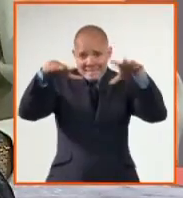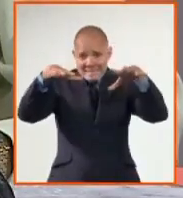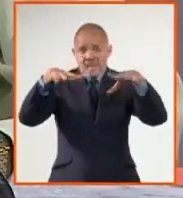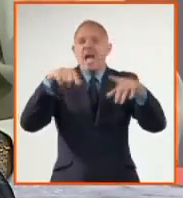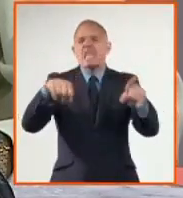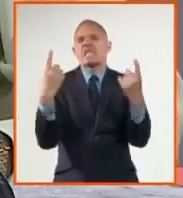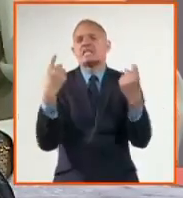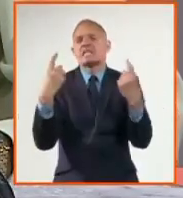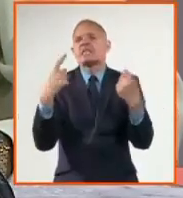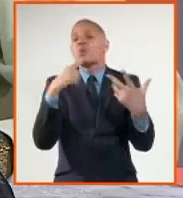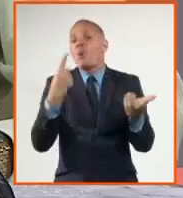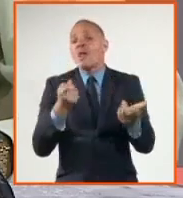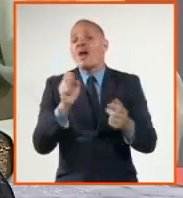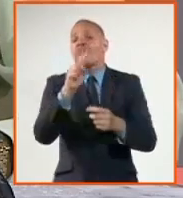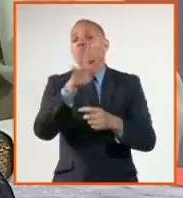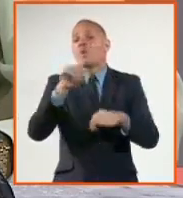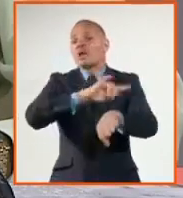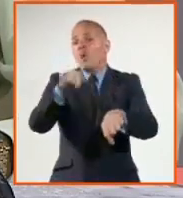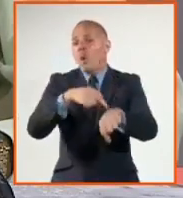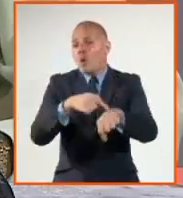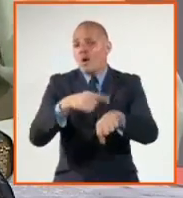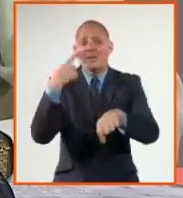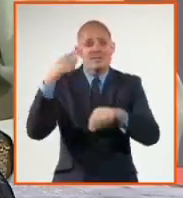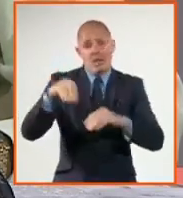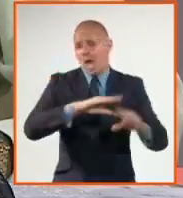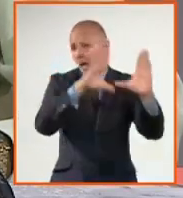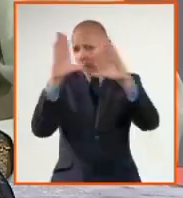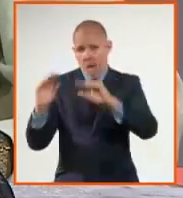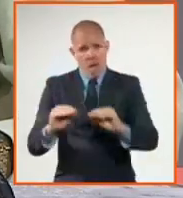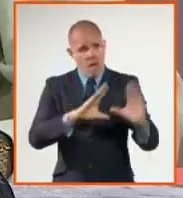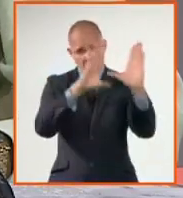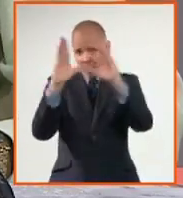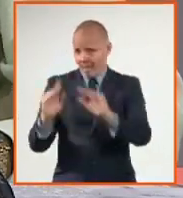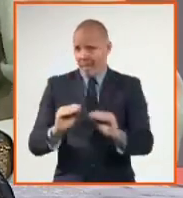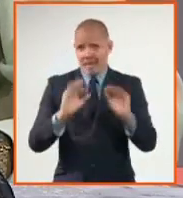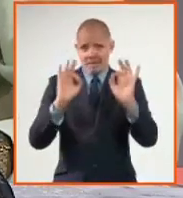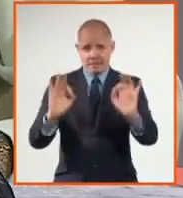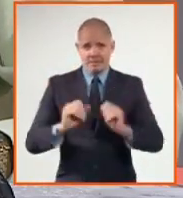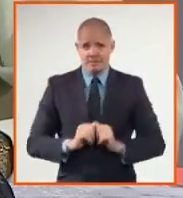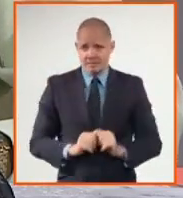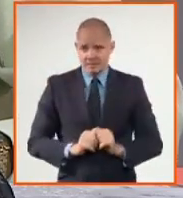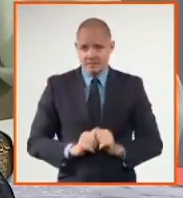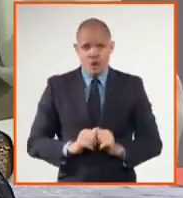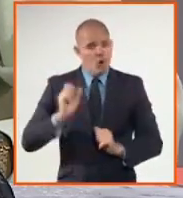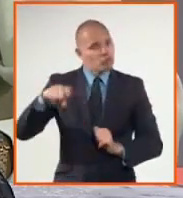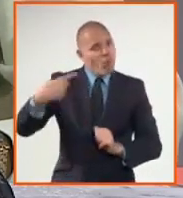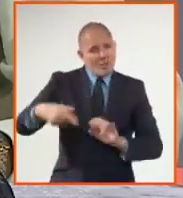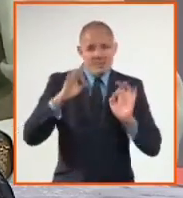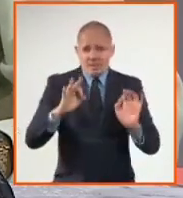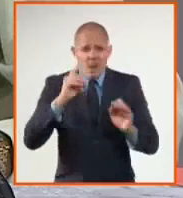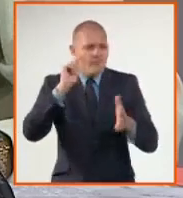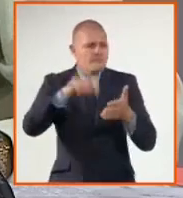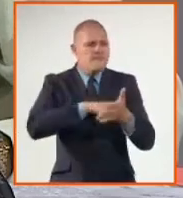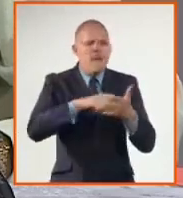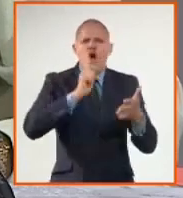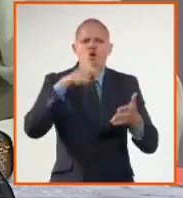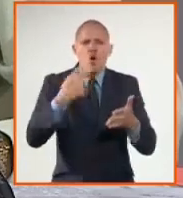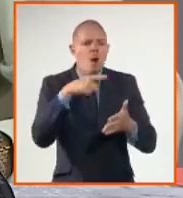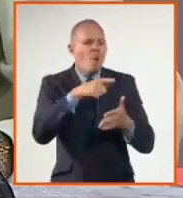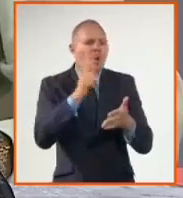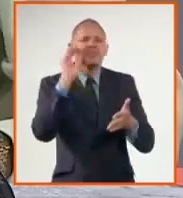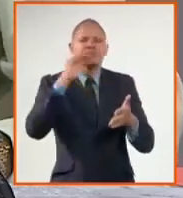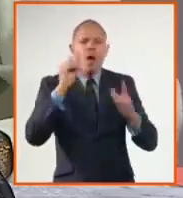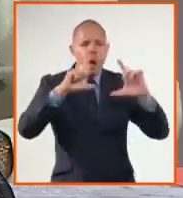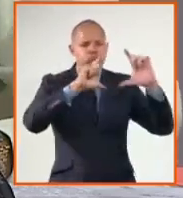se está accionando sobre los diferentes mantenimientos limpieza los parciales que hay que hacer también los parciales